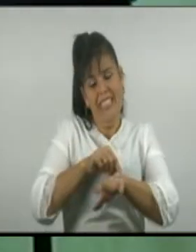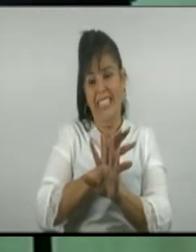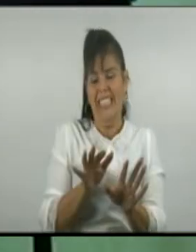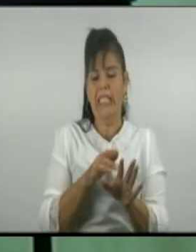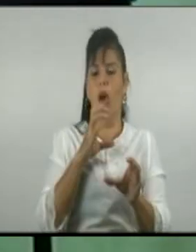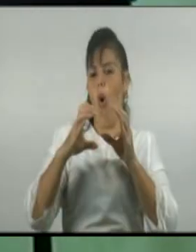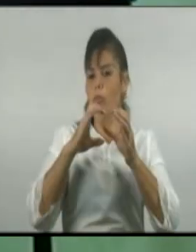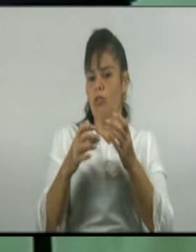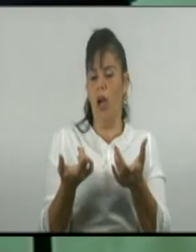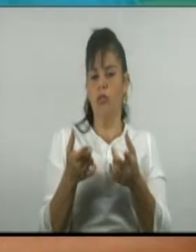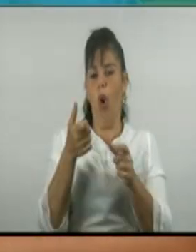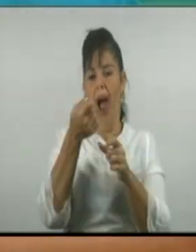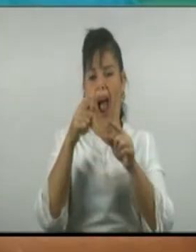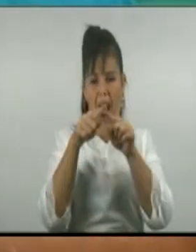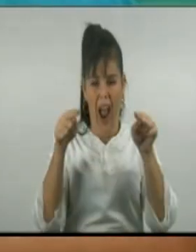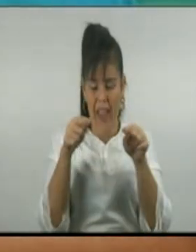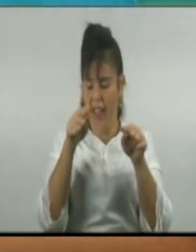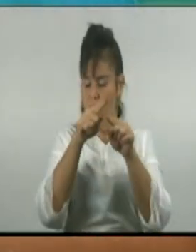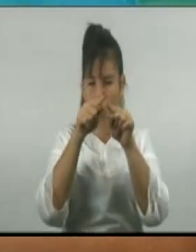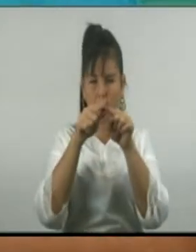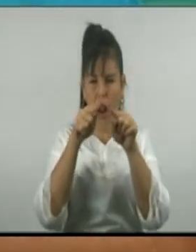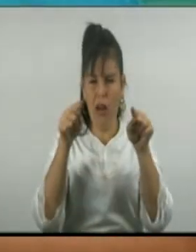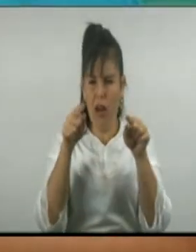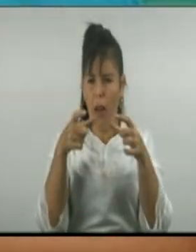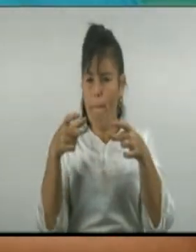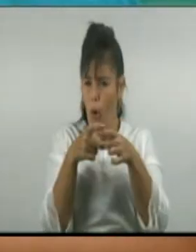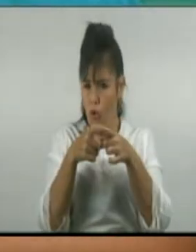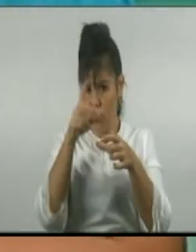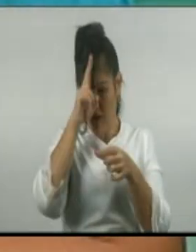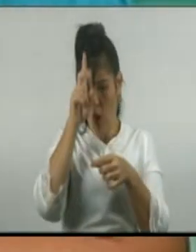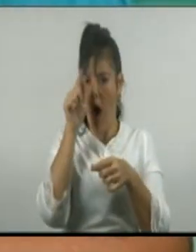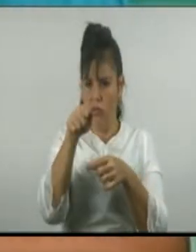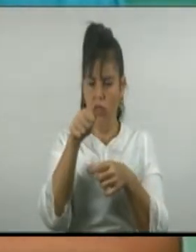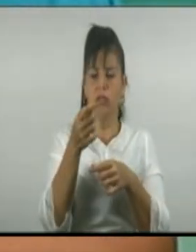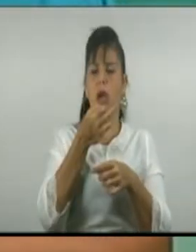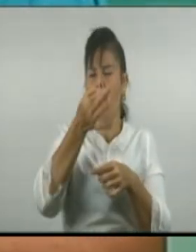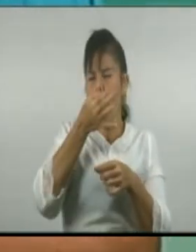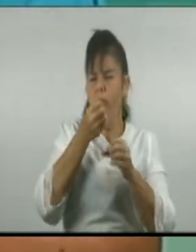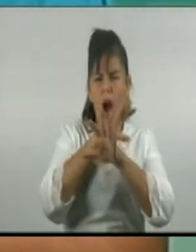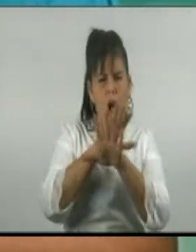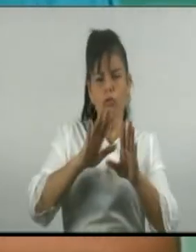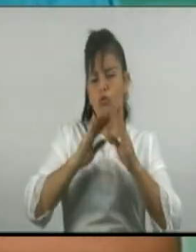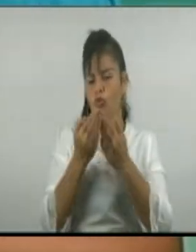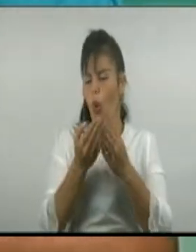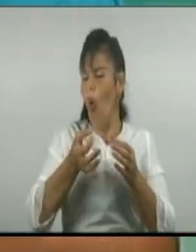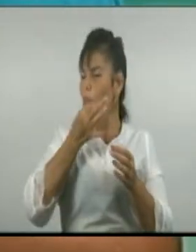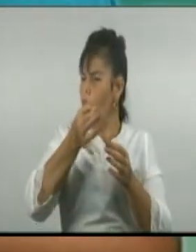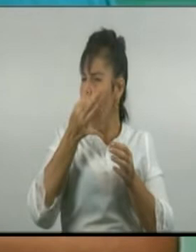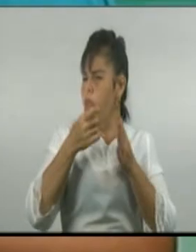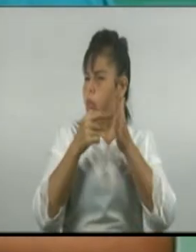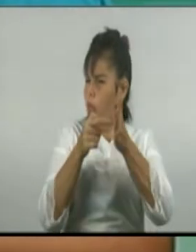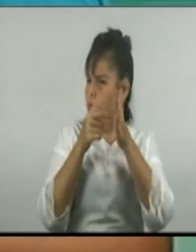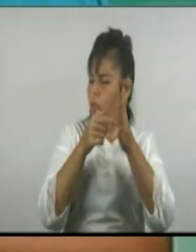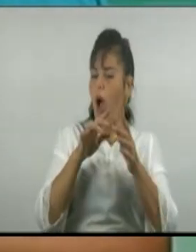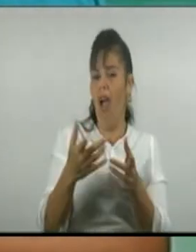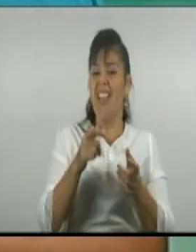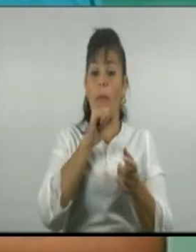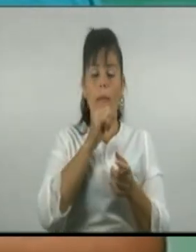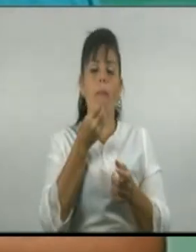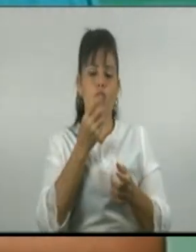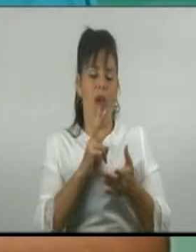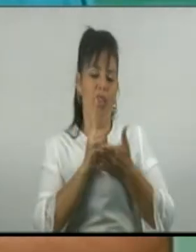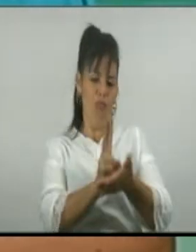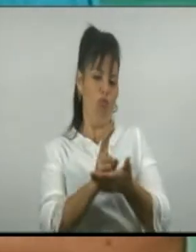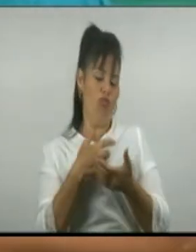comunicación con el área de salud a lleva a recibir todas las orientaciones y así entonces las madres pueden efectuar esta